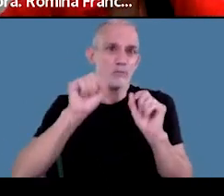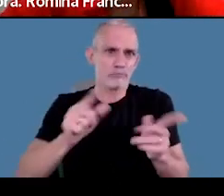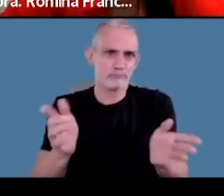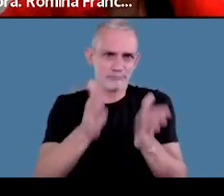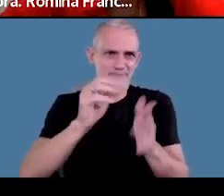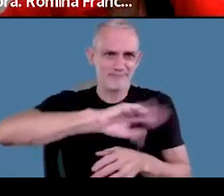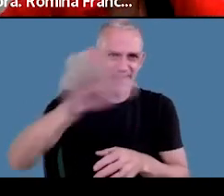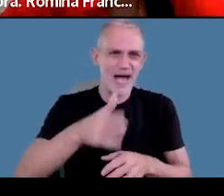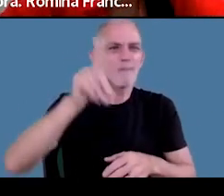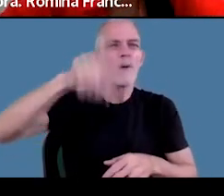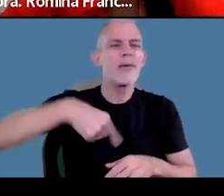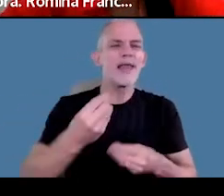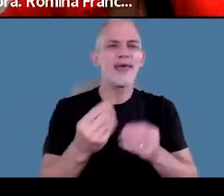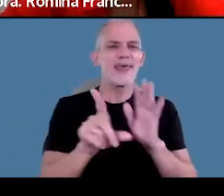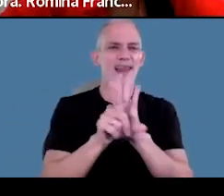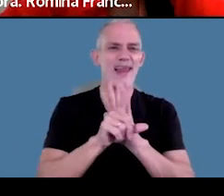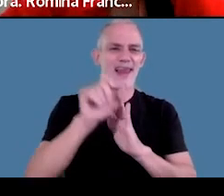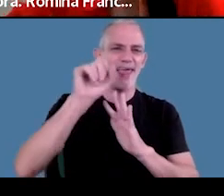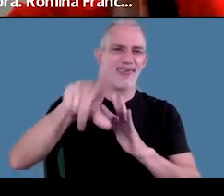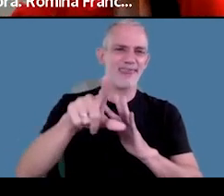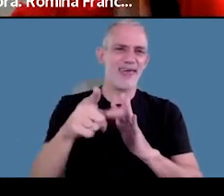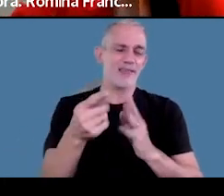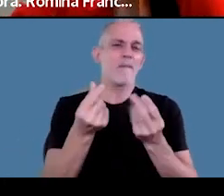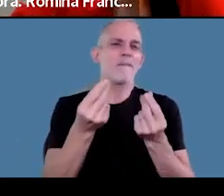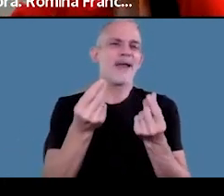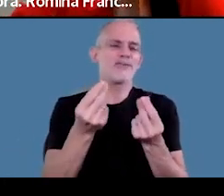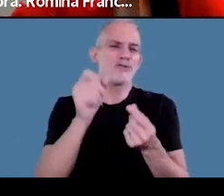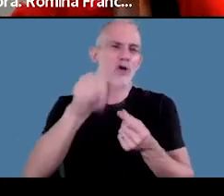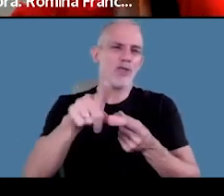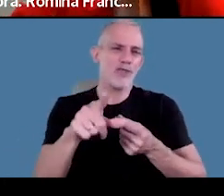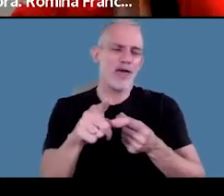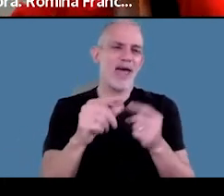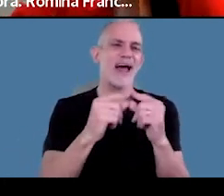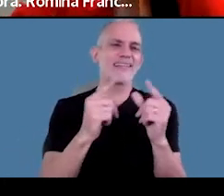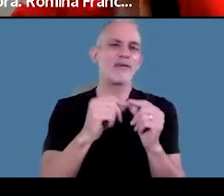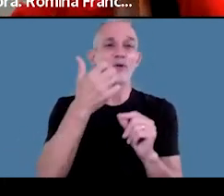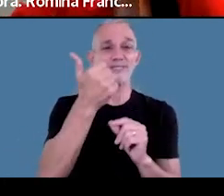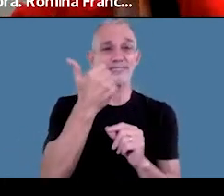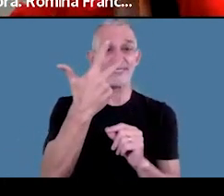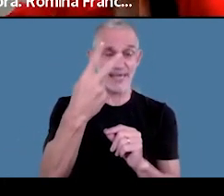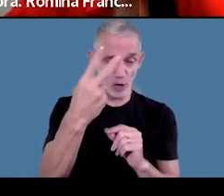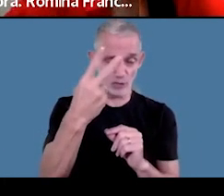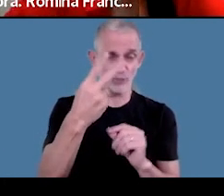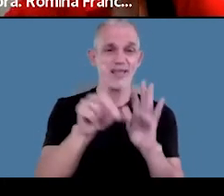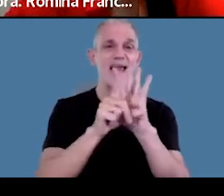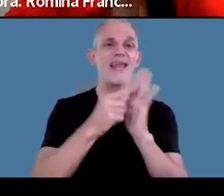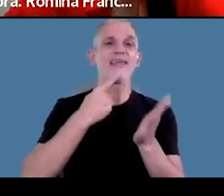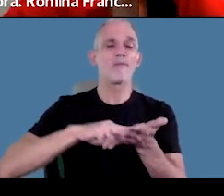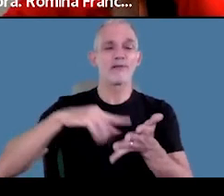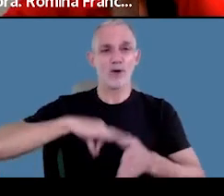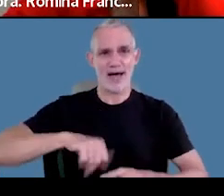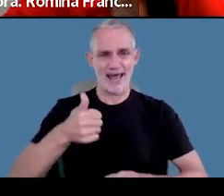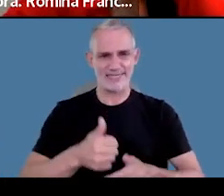que proviene de la actualización del costo mutable del artículo 62 de la ley de impuesto a las ganancias.